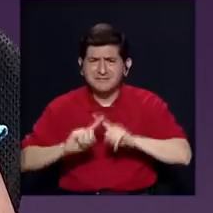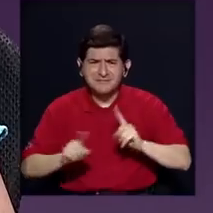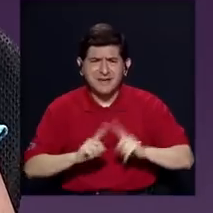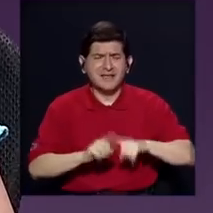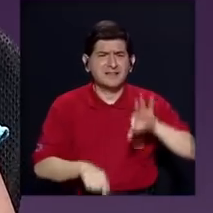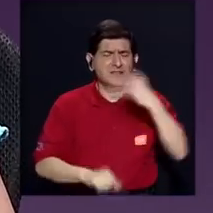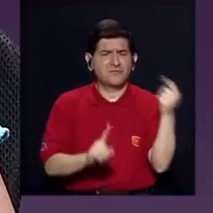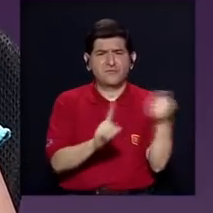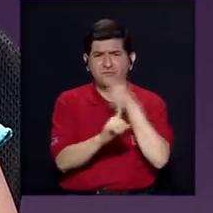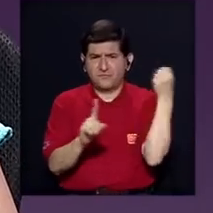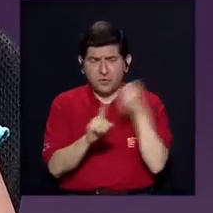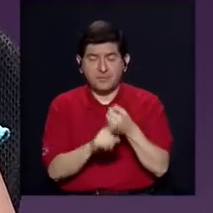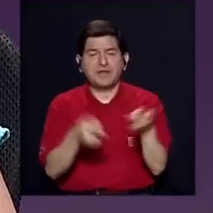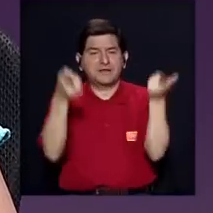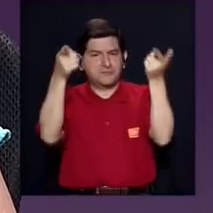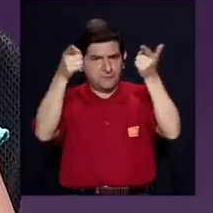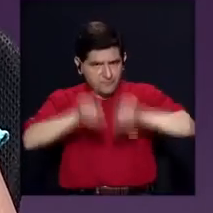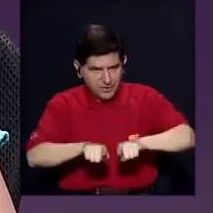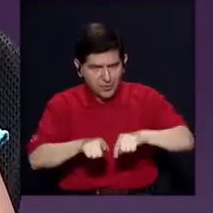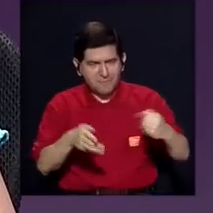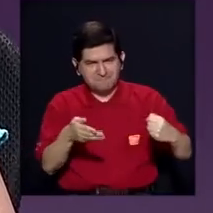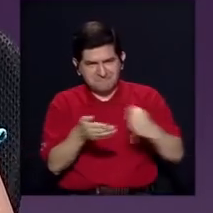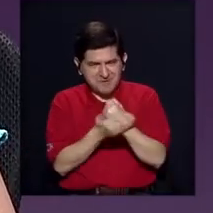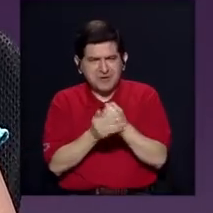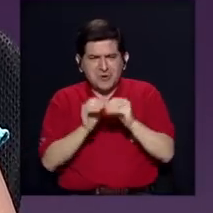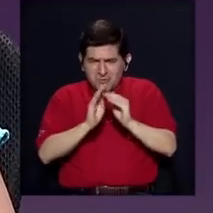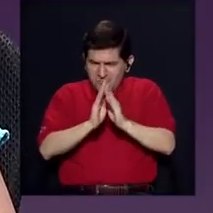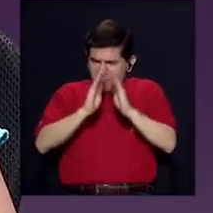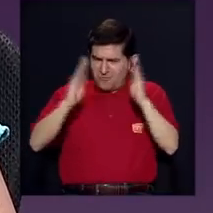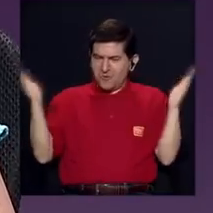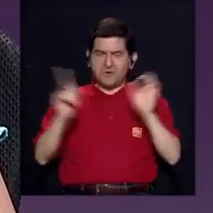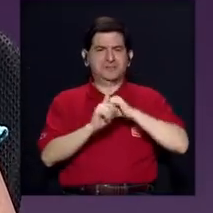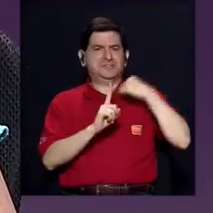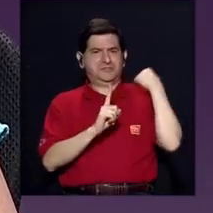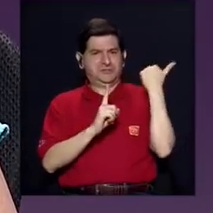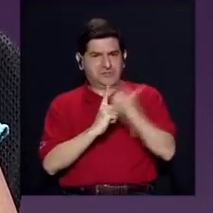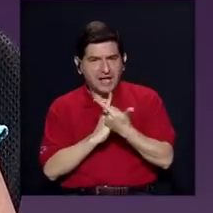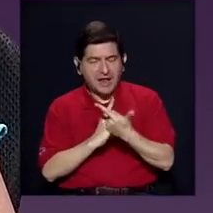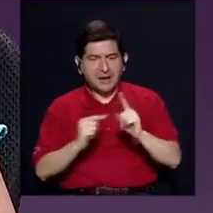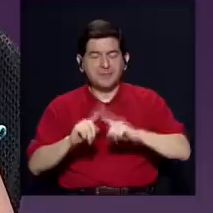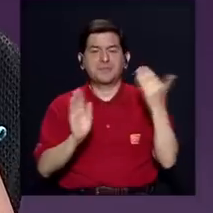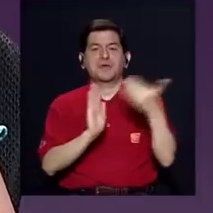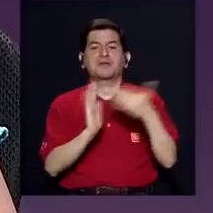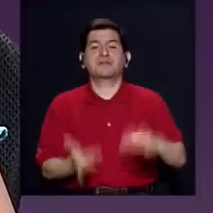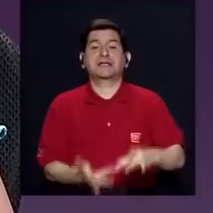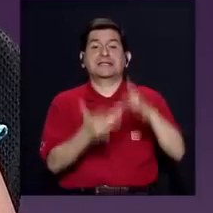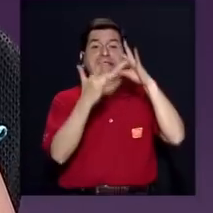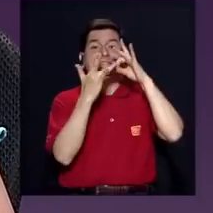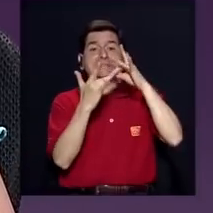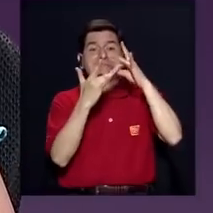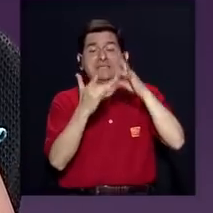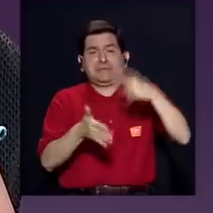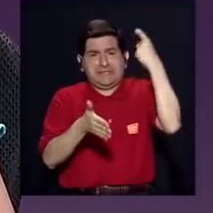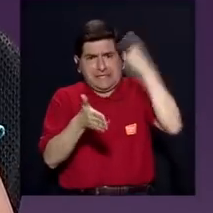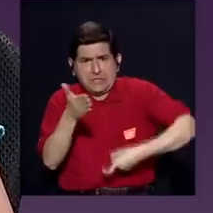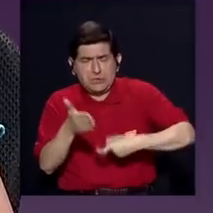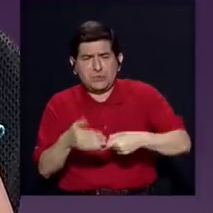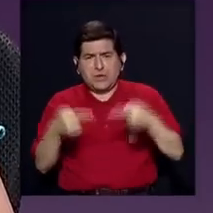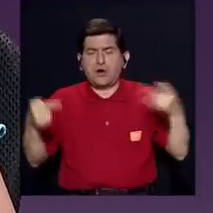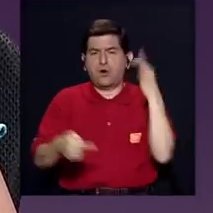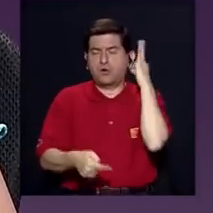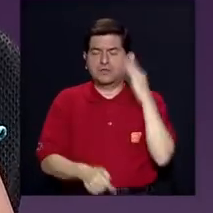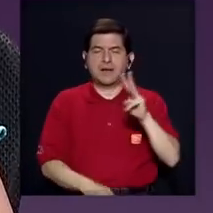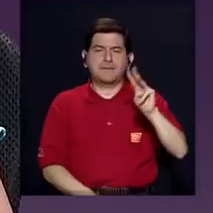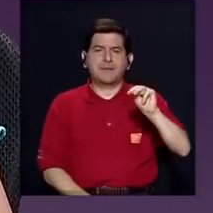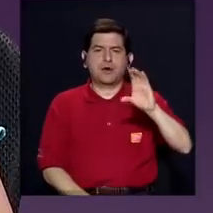como la violencia aunque es un fenómeno lastimosamente muy extendido en la sociedad afecta de forma particular y contundencia a las mujeres de un marco